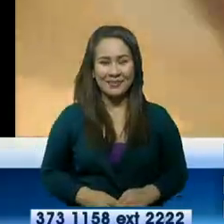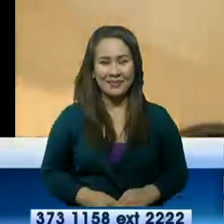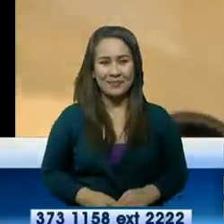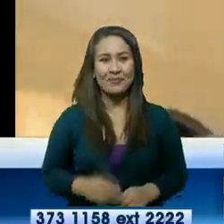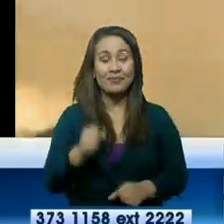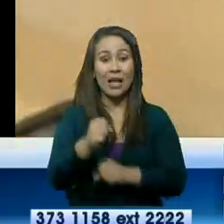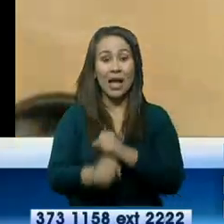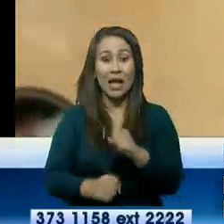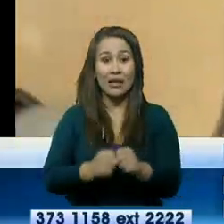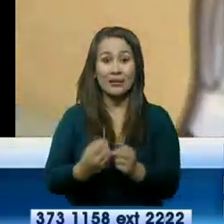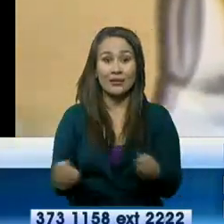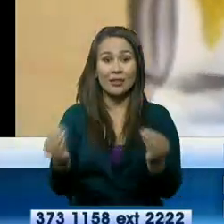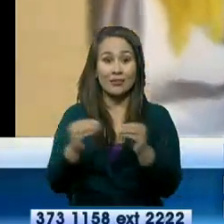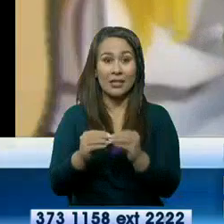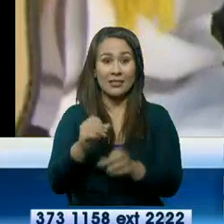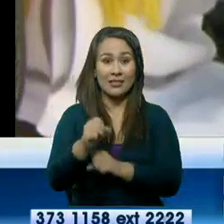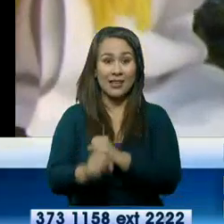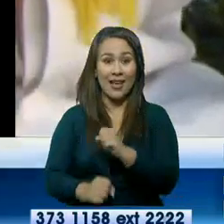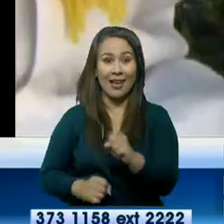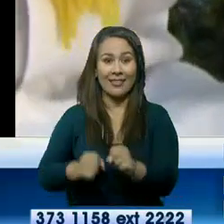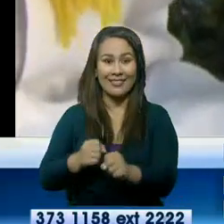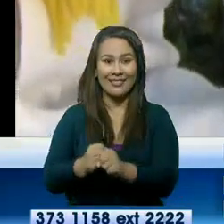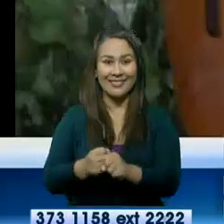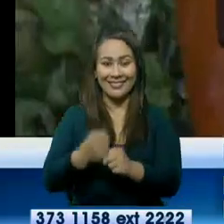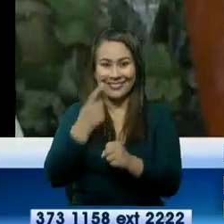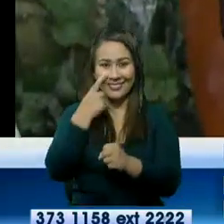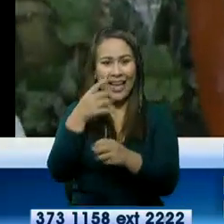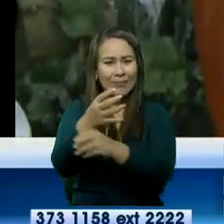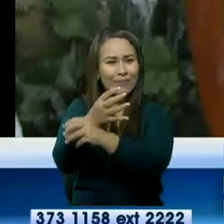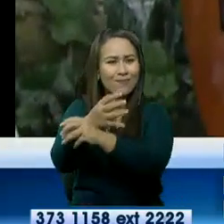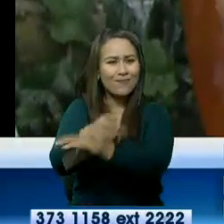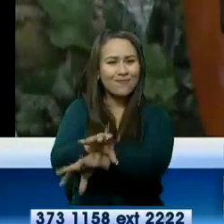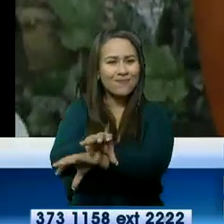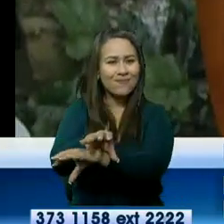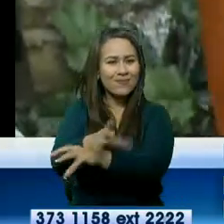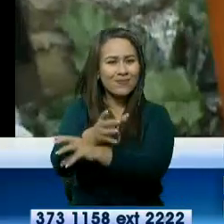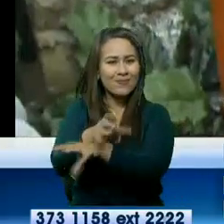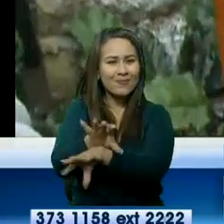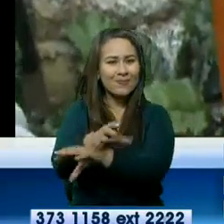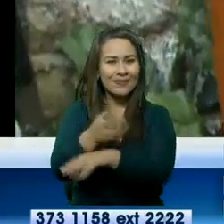Por año, mamita. Sí, sí, sí.